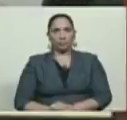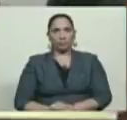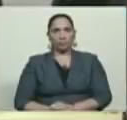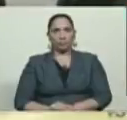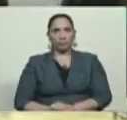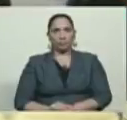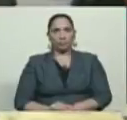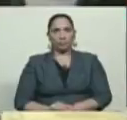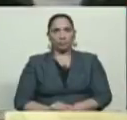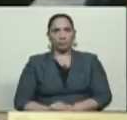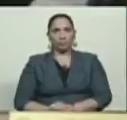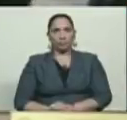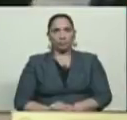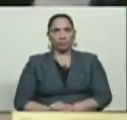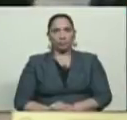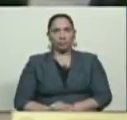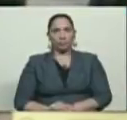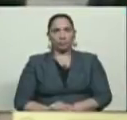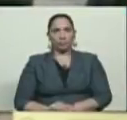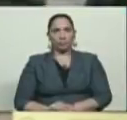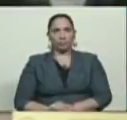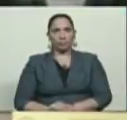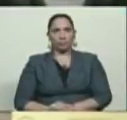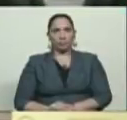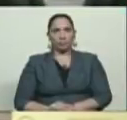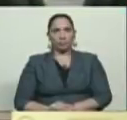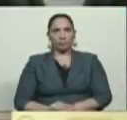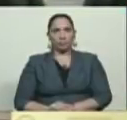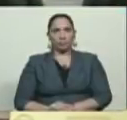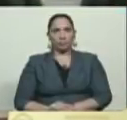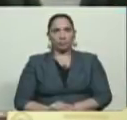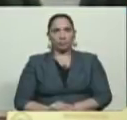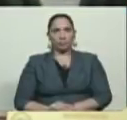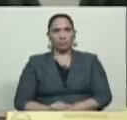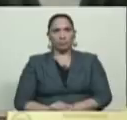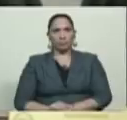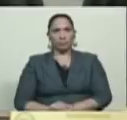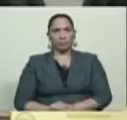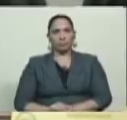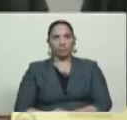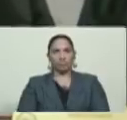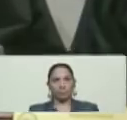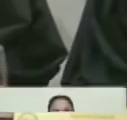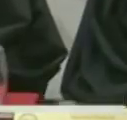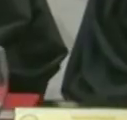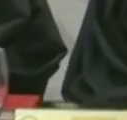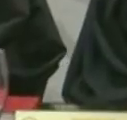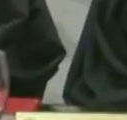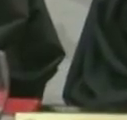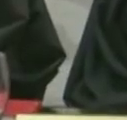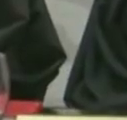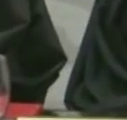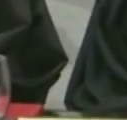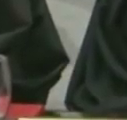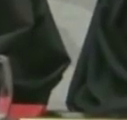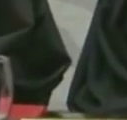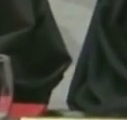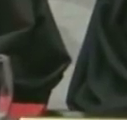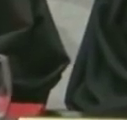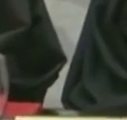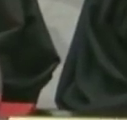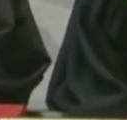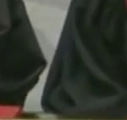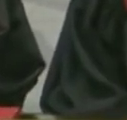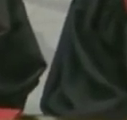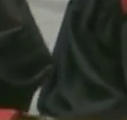números 2019 fueron objetivamente desacatados por la Asamblea Nacional y al evidenciarse